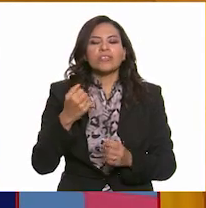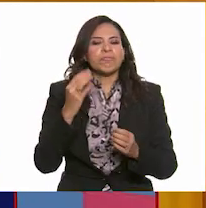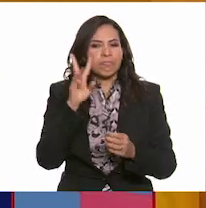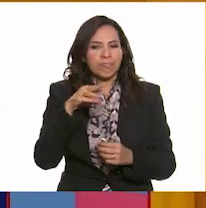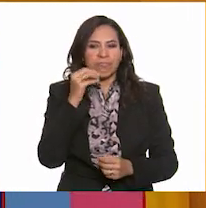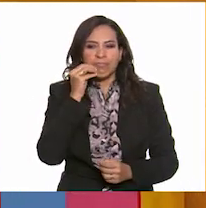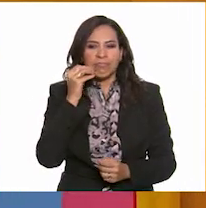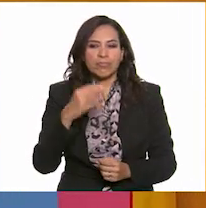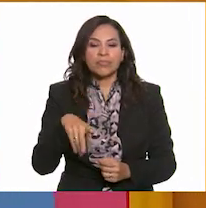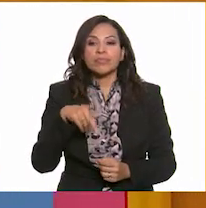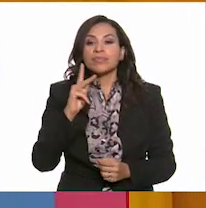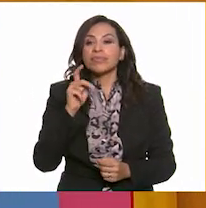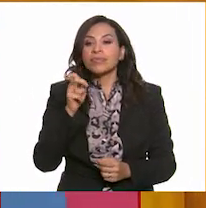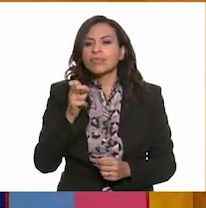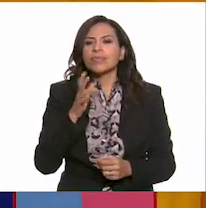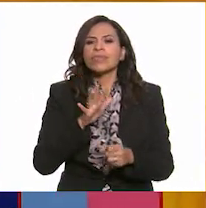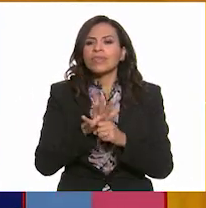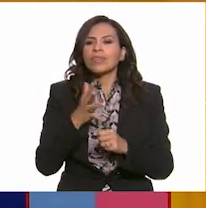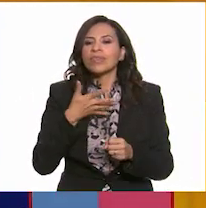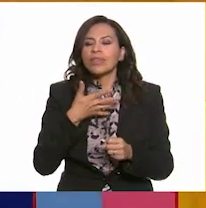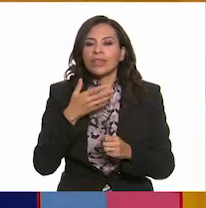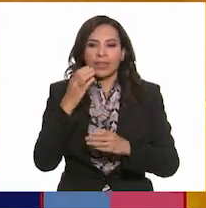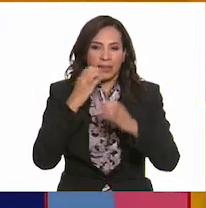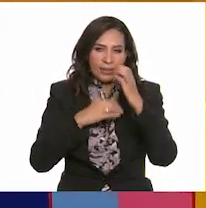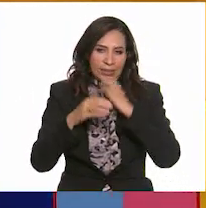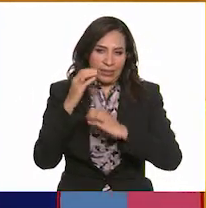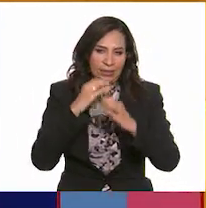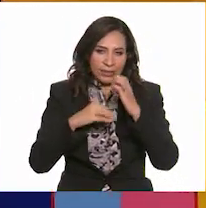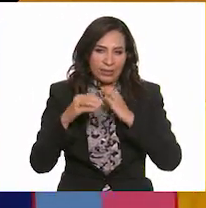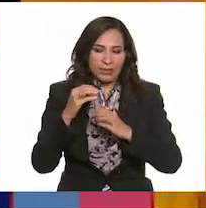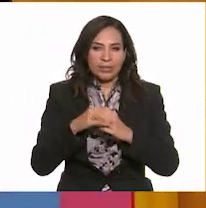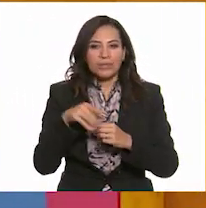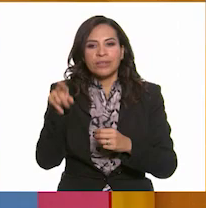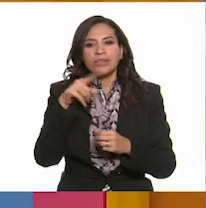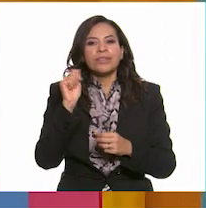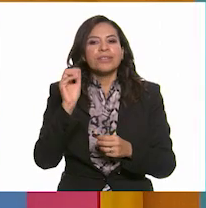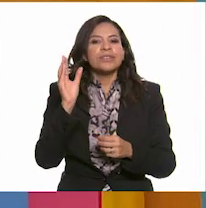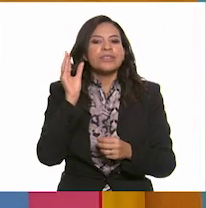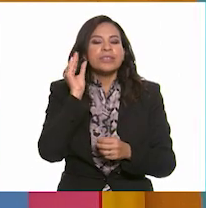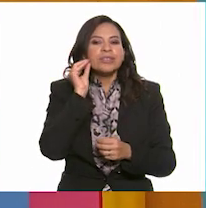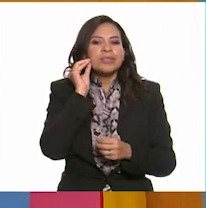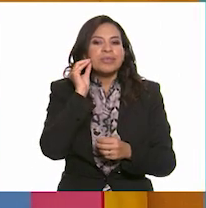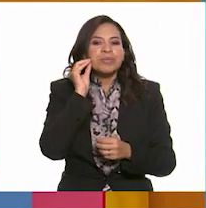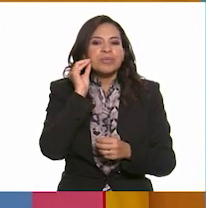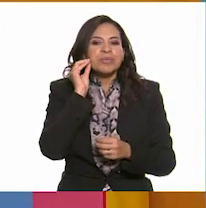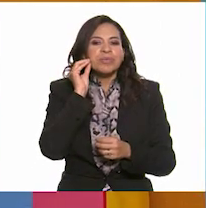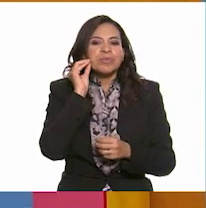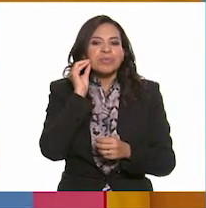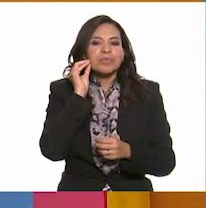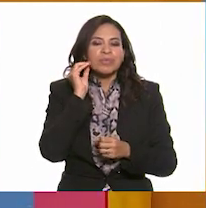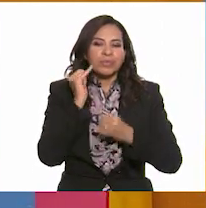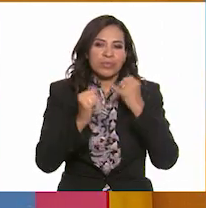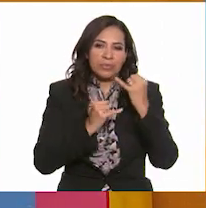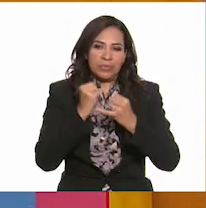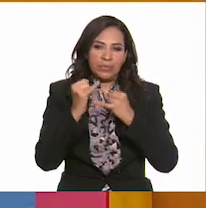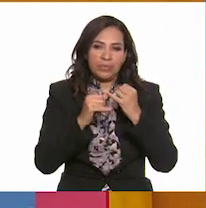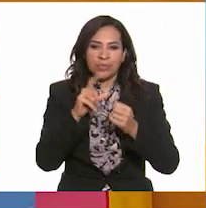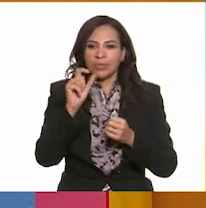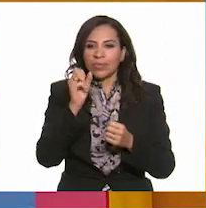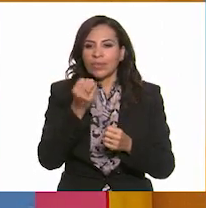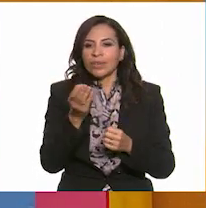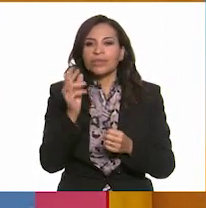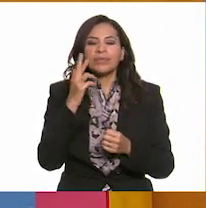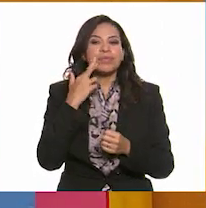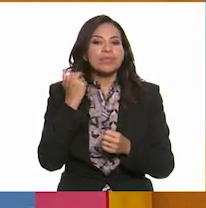padre, pero aquí interviene el canto. ¿Han ustedes escuchado el juego de los 20